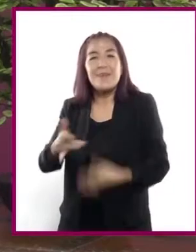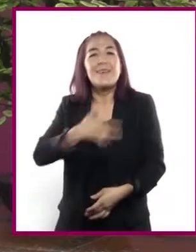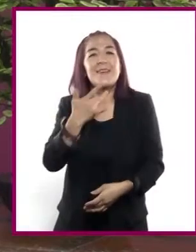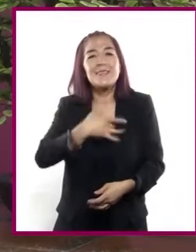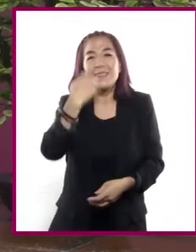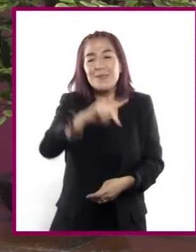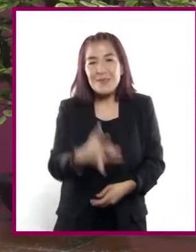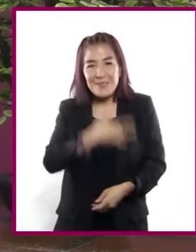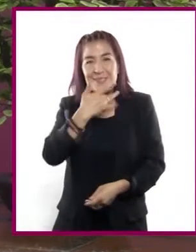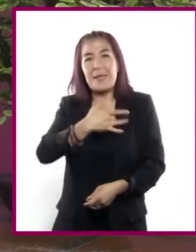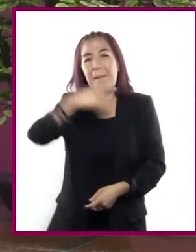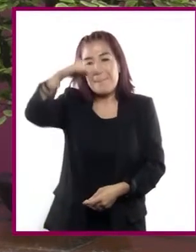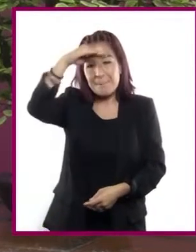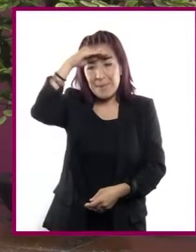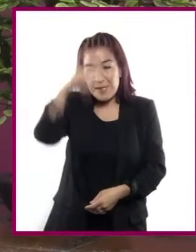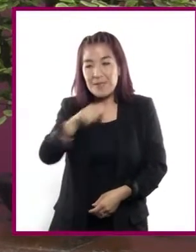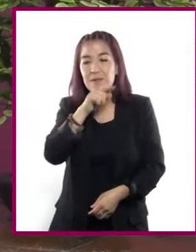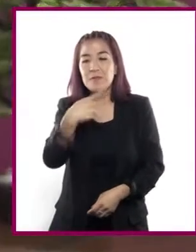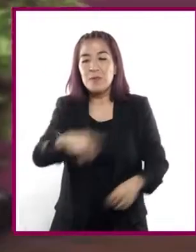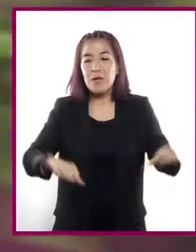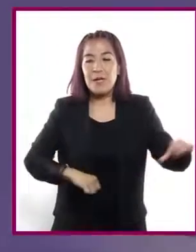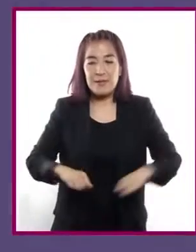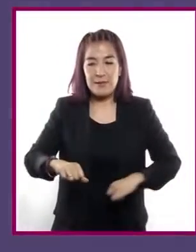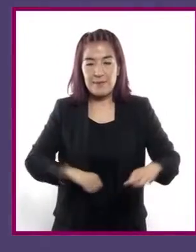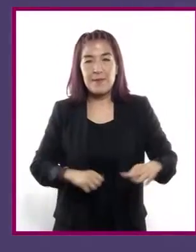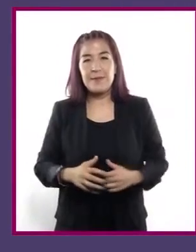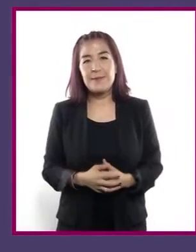sentimientos, pensamientos y acciones.